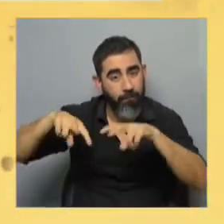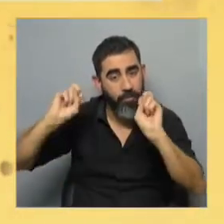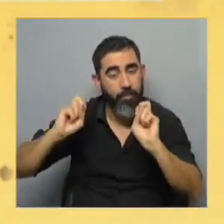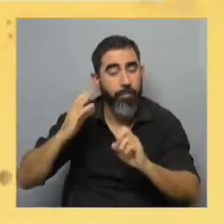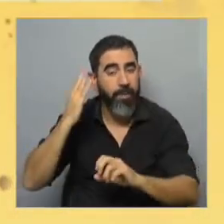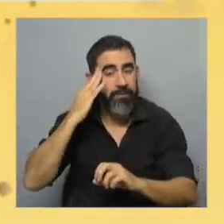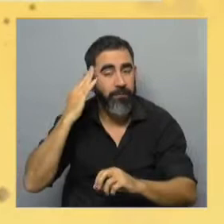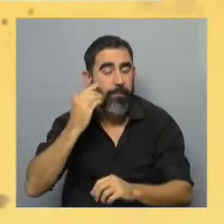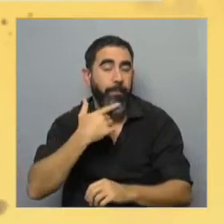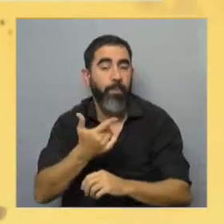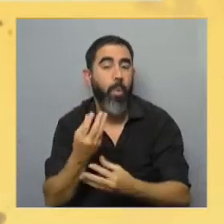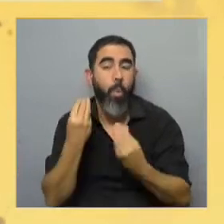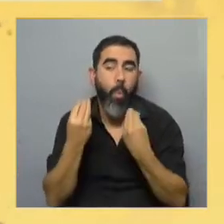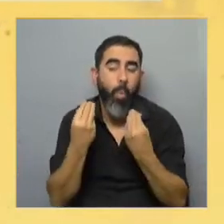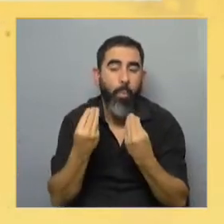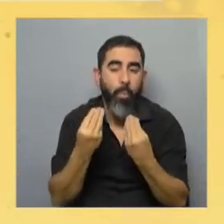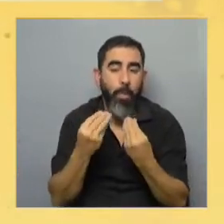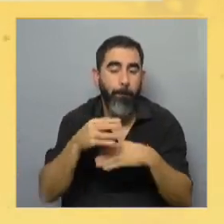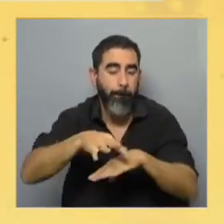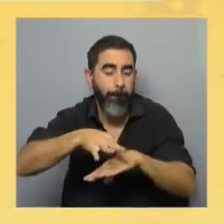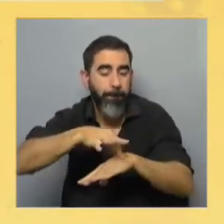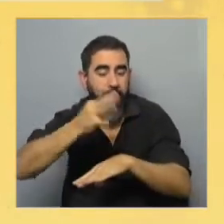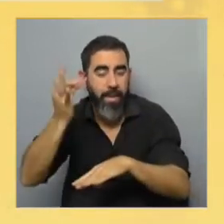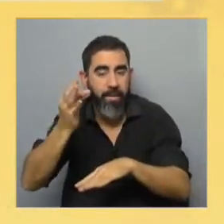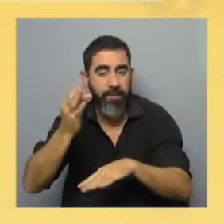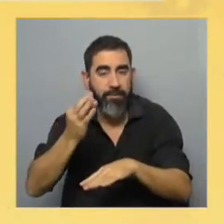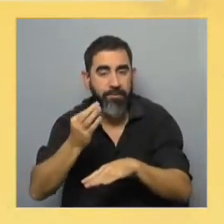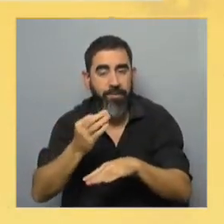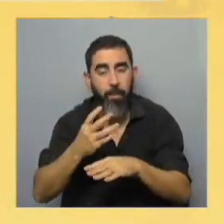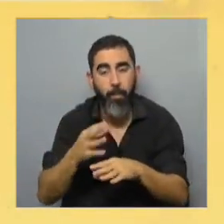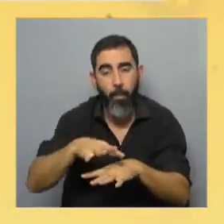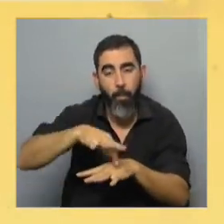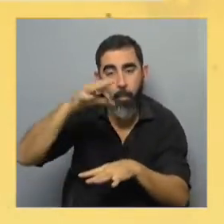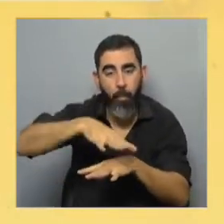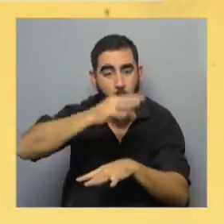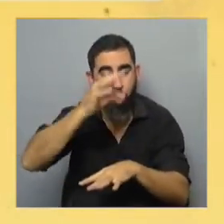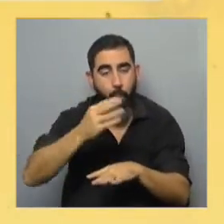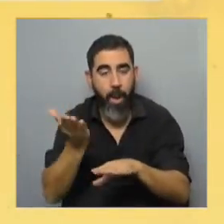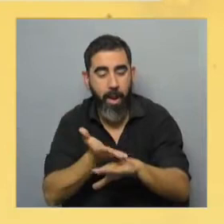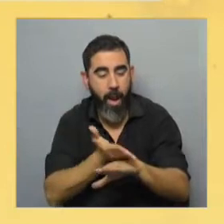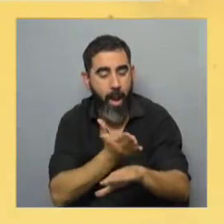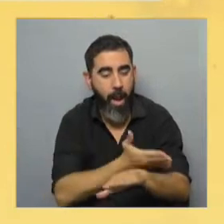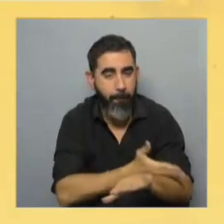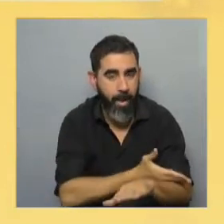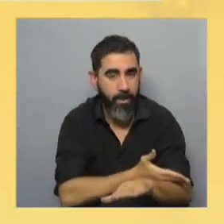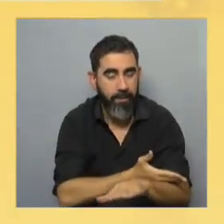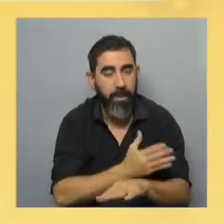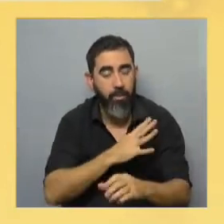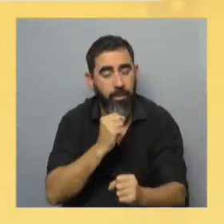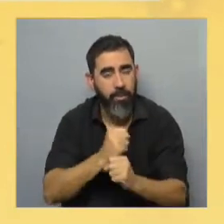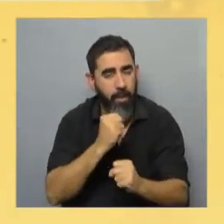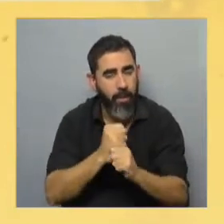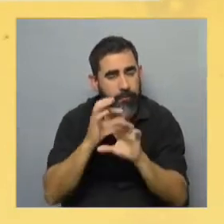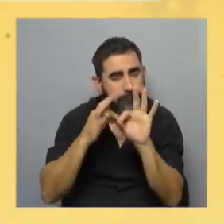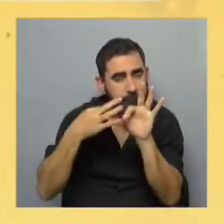saber cómo era la piel, ¿no? Si, bueno, si tenía plumas, si tenía escamas, qué tipo, y hay un laburo muy